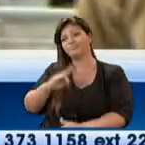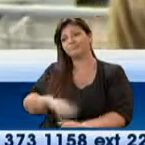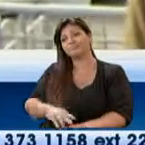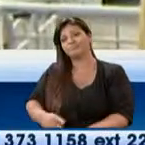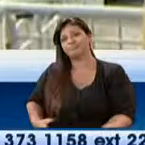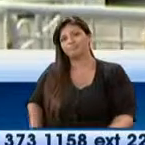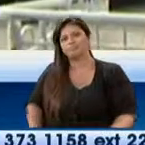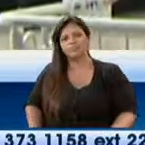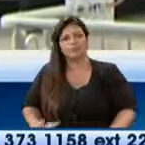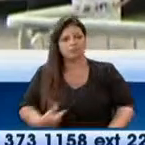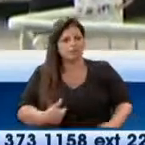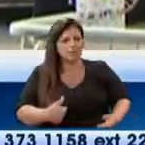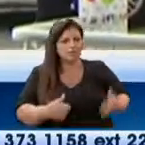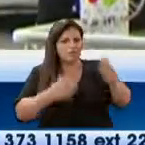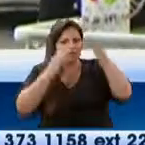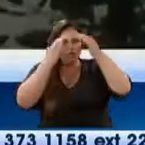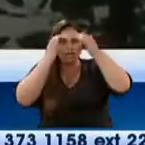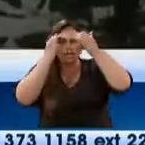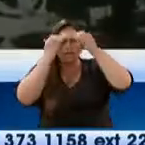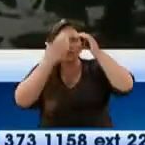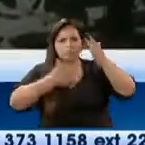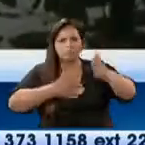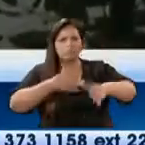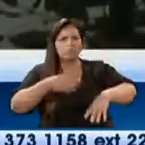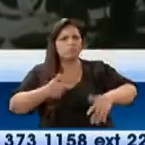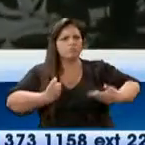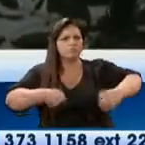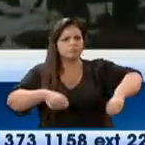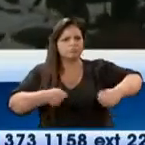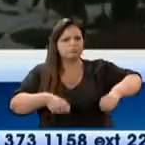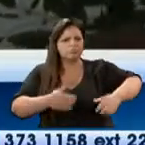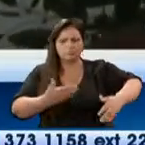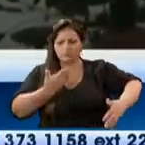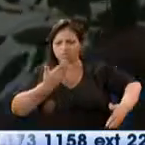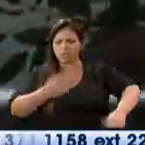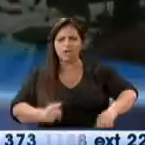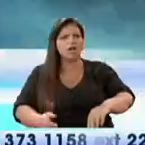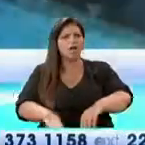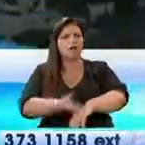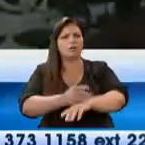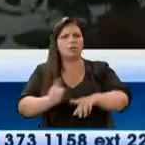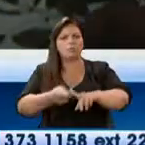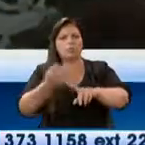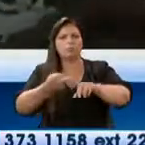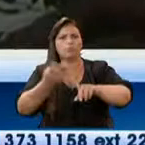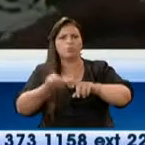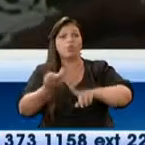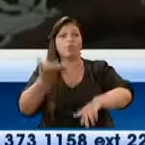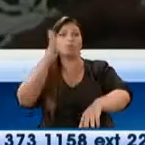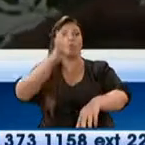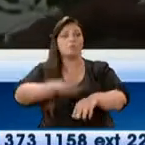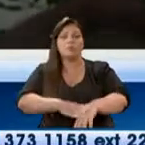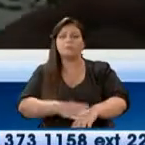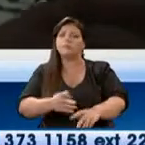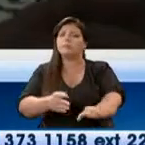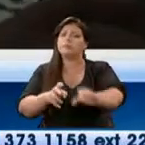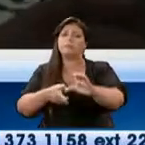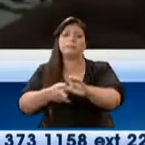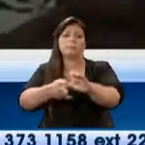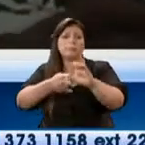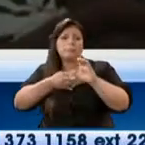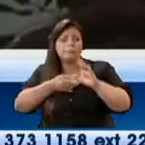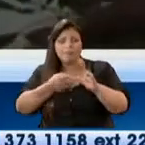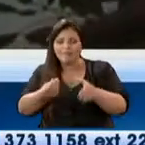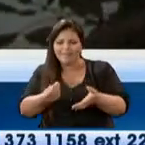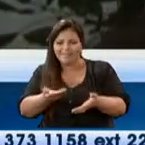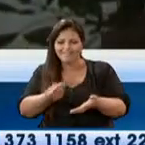Vía Daule y estudia en la universidad. Me tocó hacer como 4 préstamos pirografarios para comprarme esa moto y no es justo que un rato a otro, ni 40